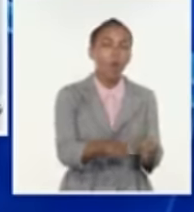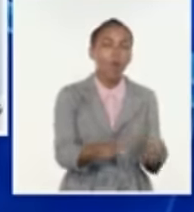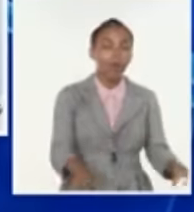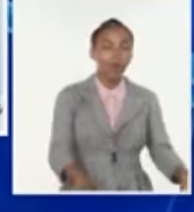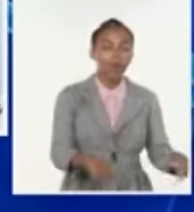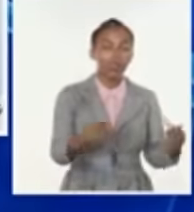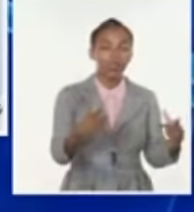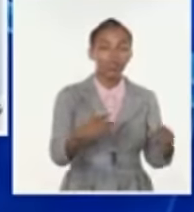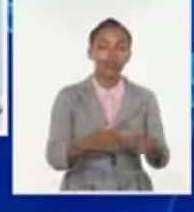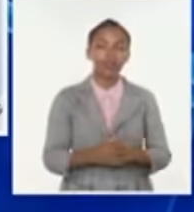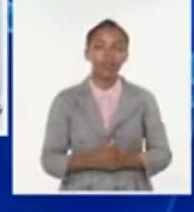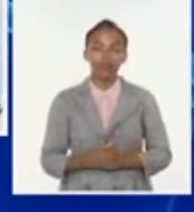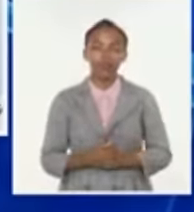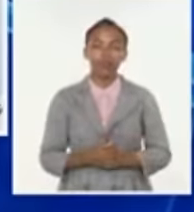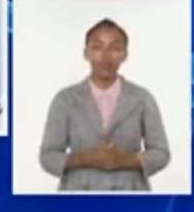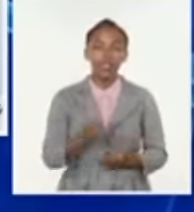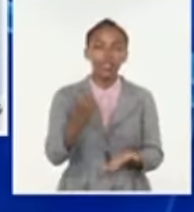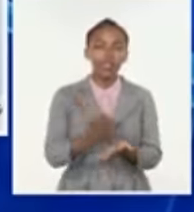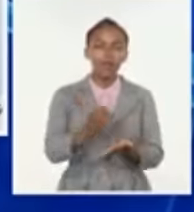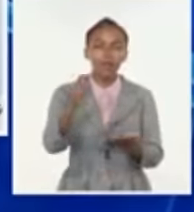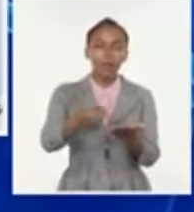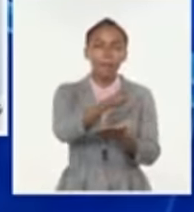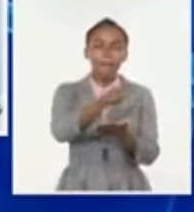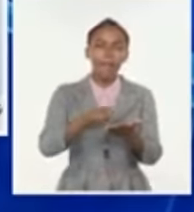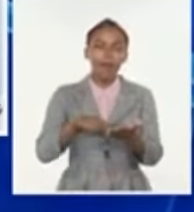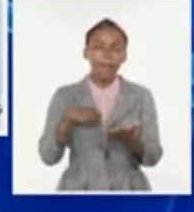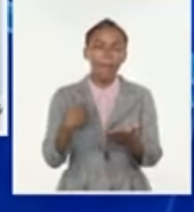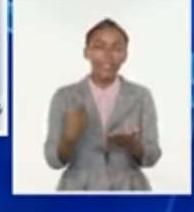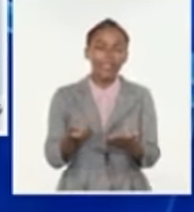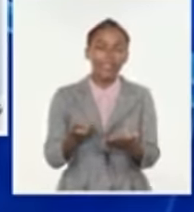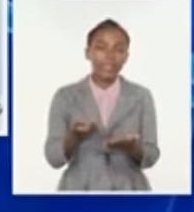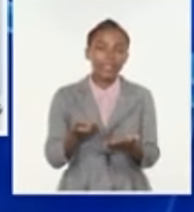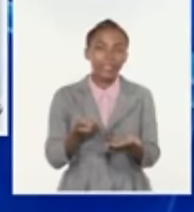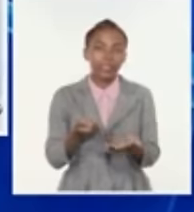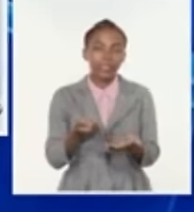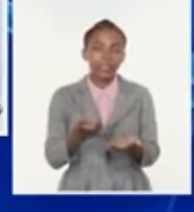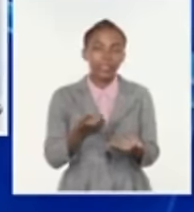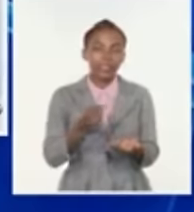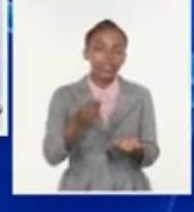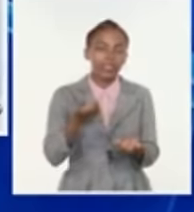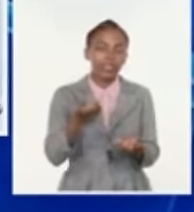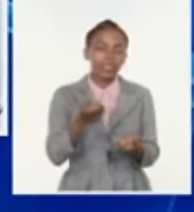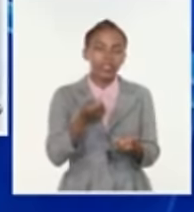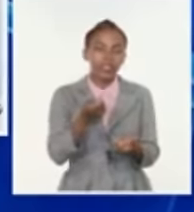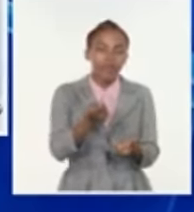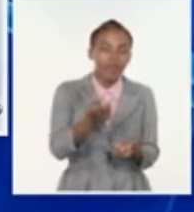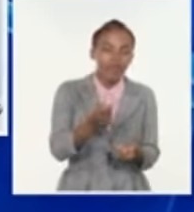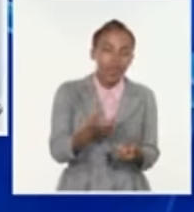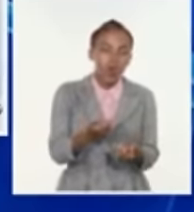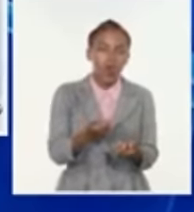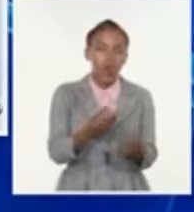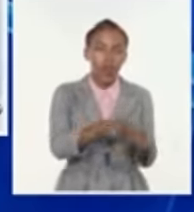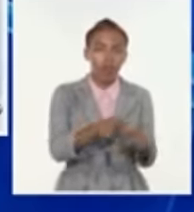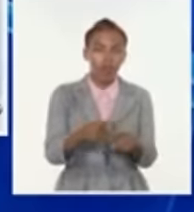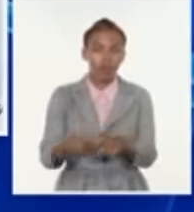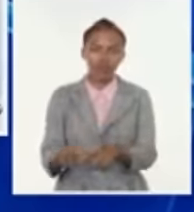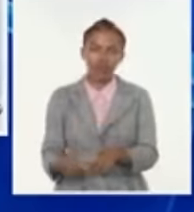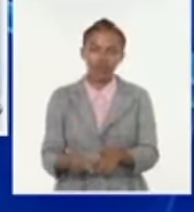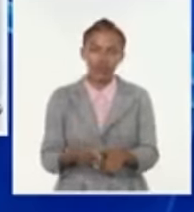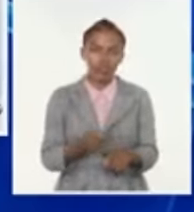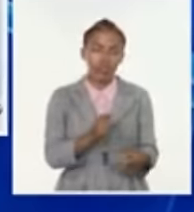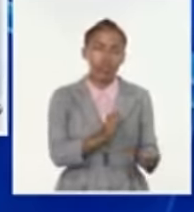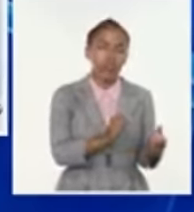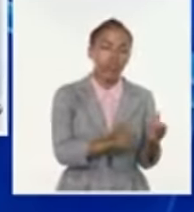Aprobamos un esquema para no seguir importando frijoles y granos y empezar a reducir las